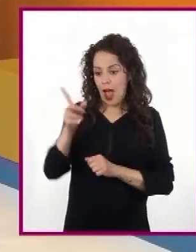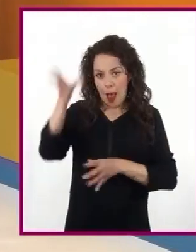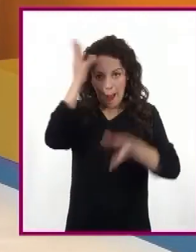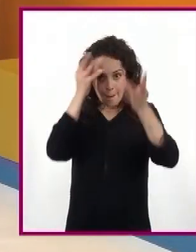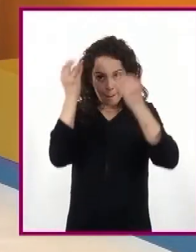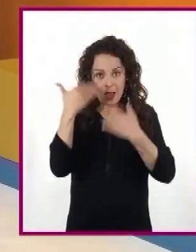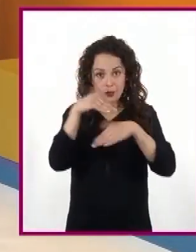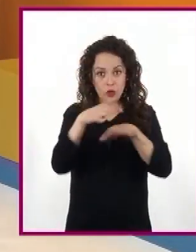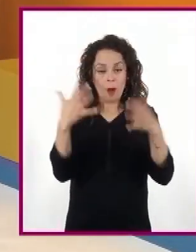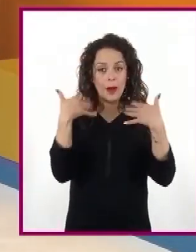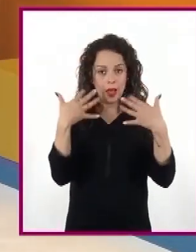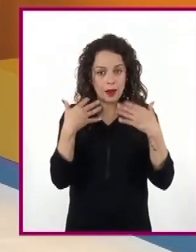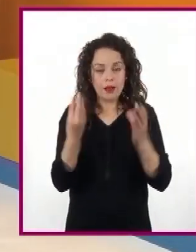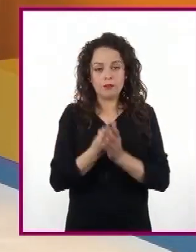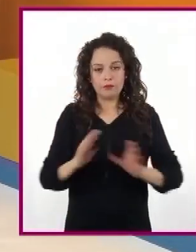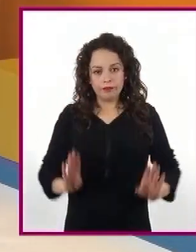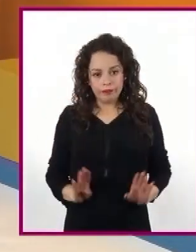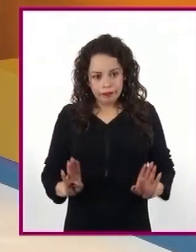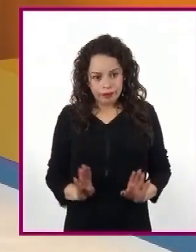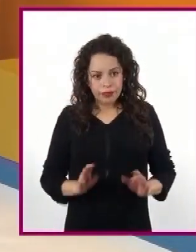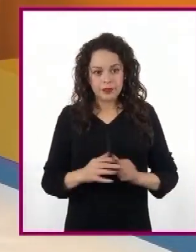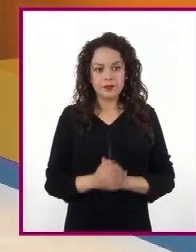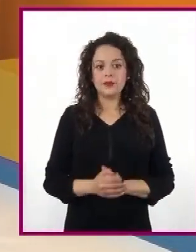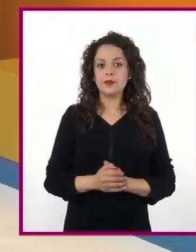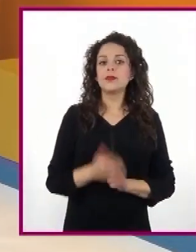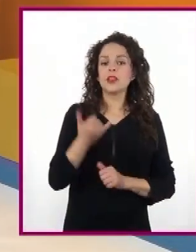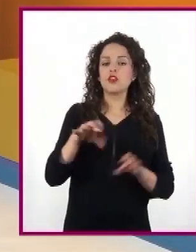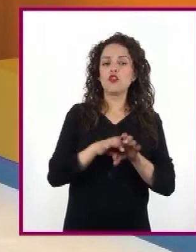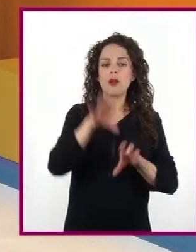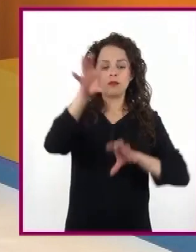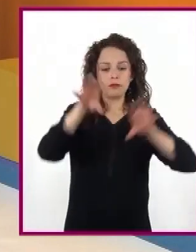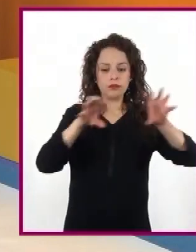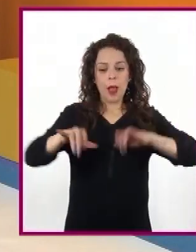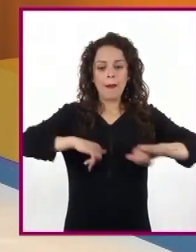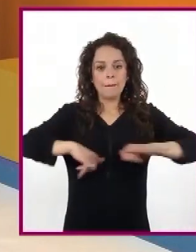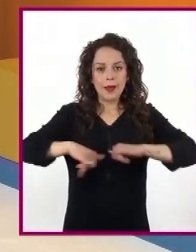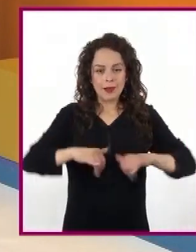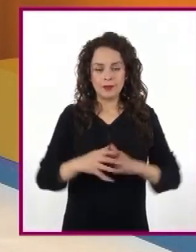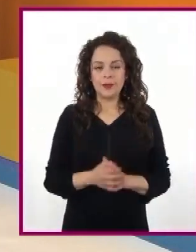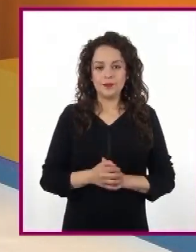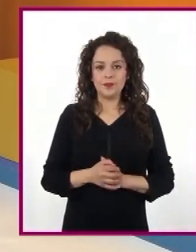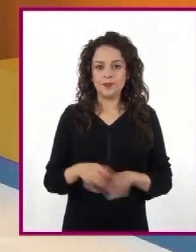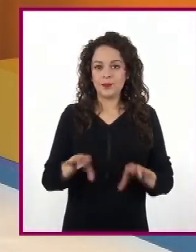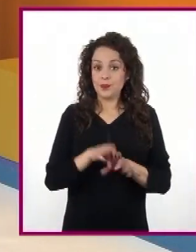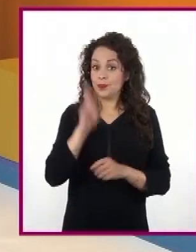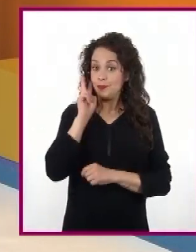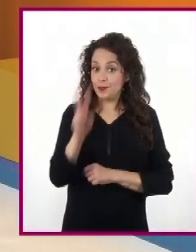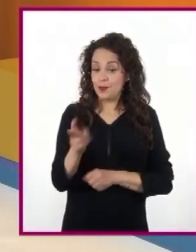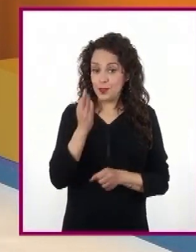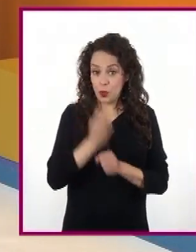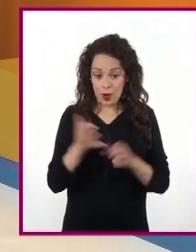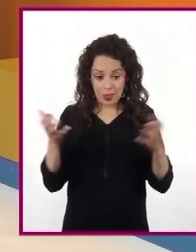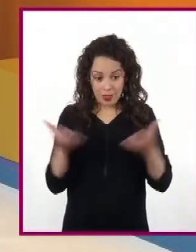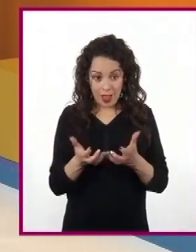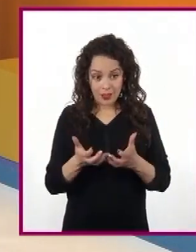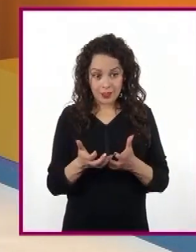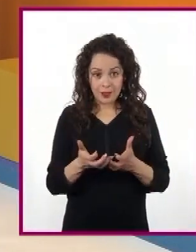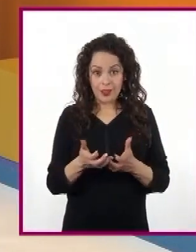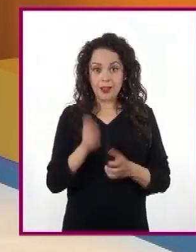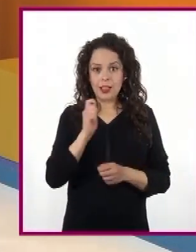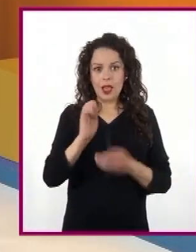su clasificación, características y distribución. ¿Qué les parece si elaboramos nuestro propio mapa de los climas del